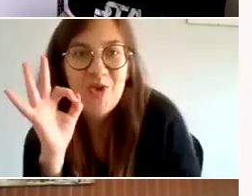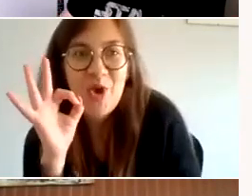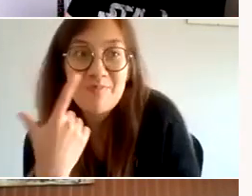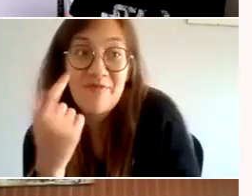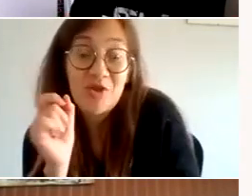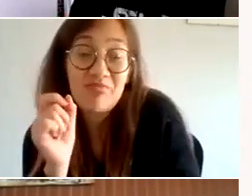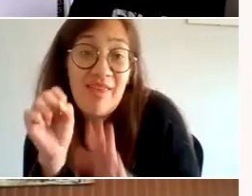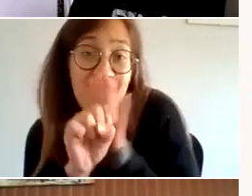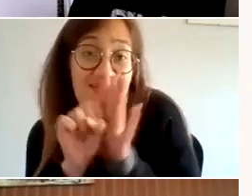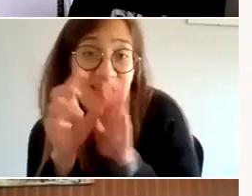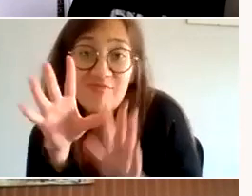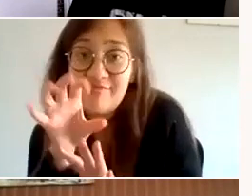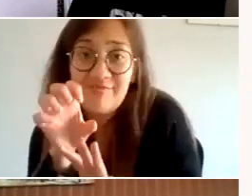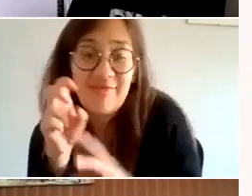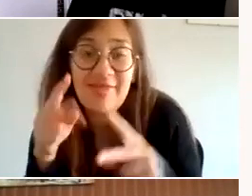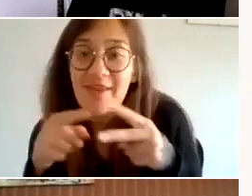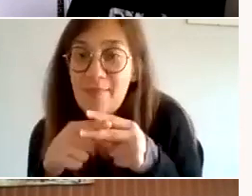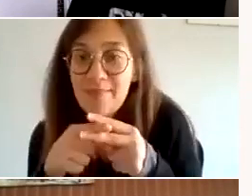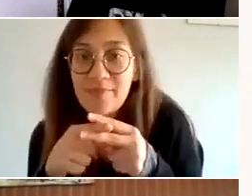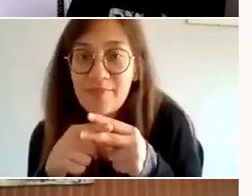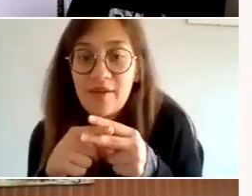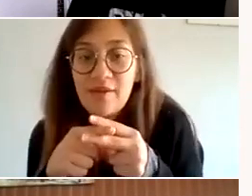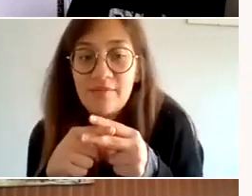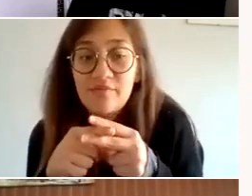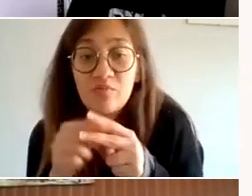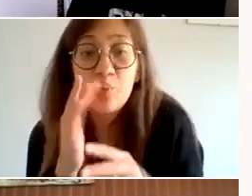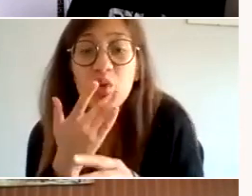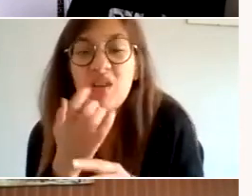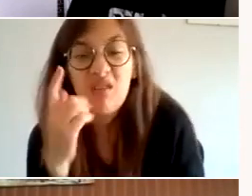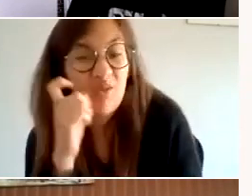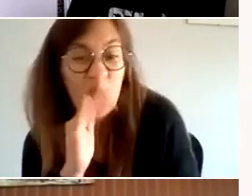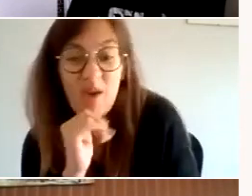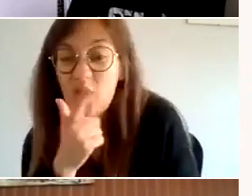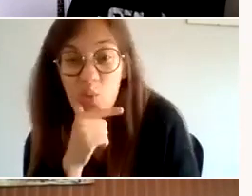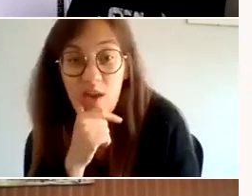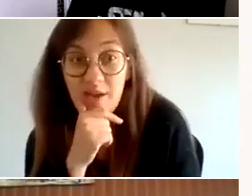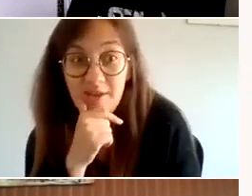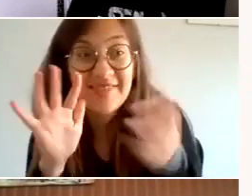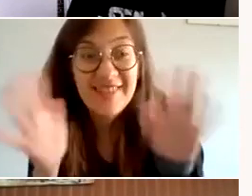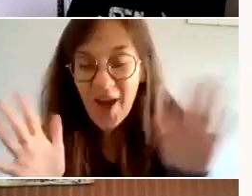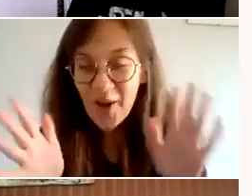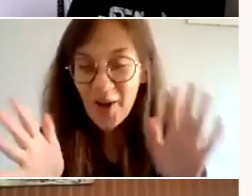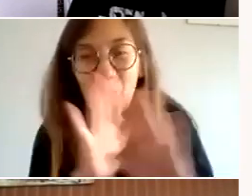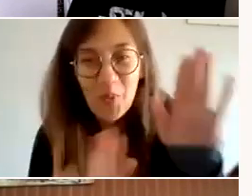terminamos de grabar. Terminamos de grabar en 3, 2, 1. Chao, chao, chicos. Nos vemos.